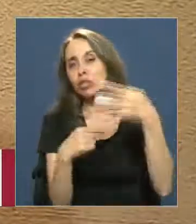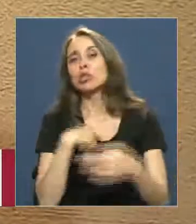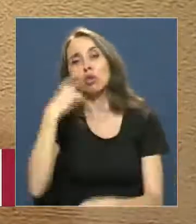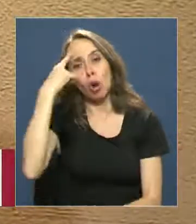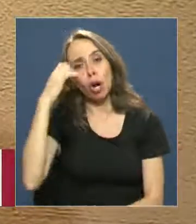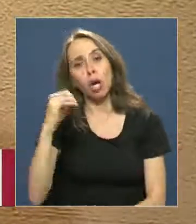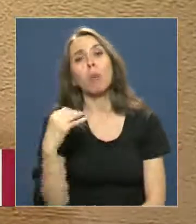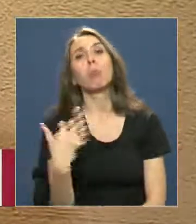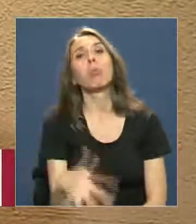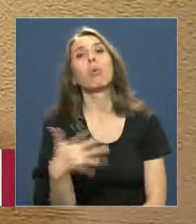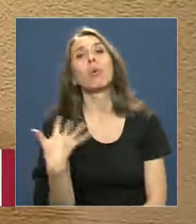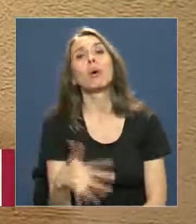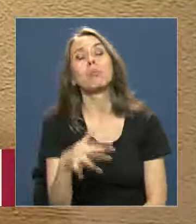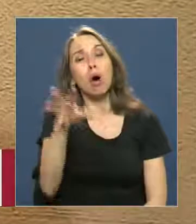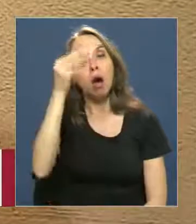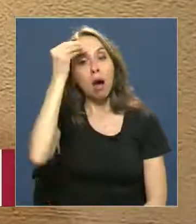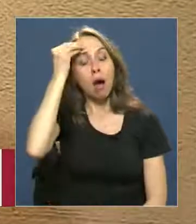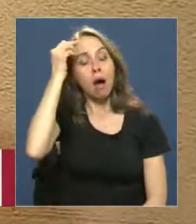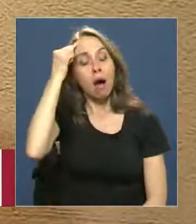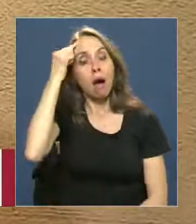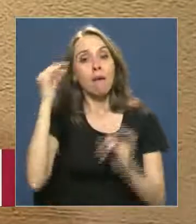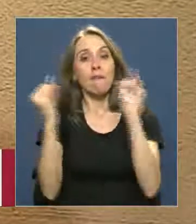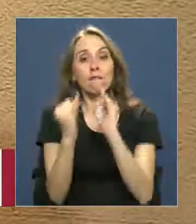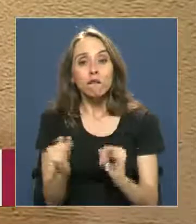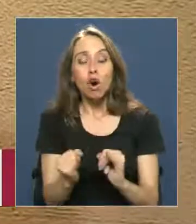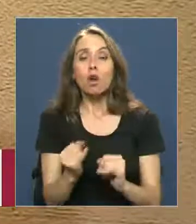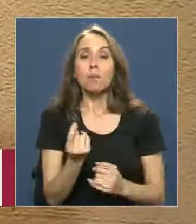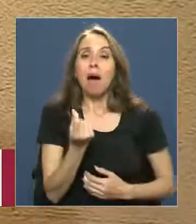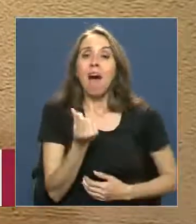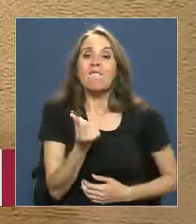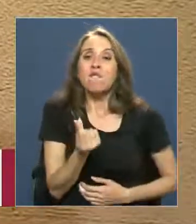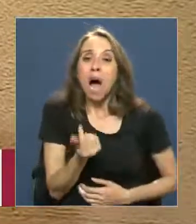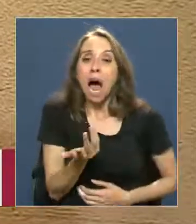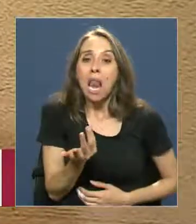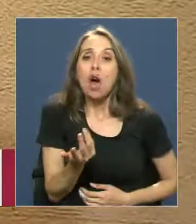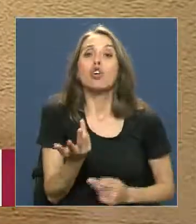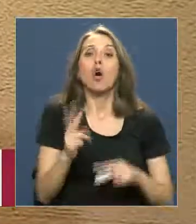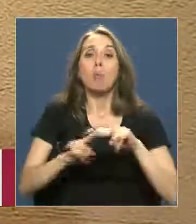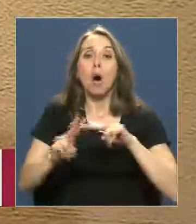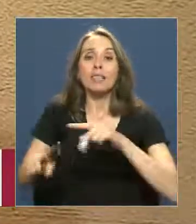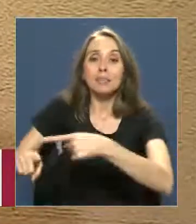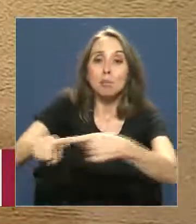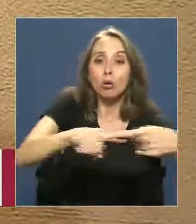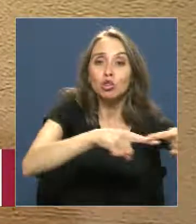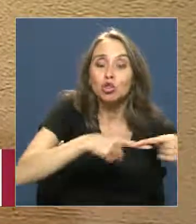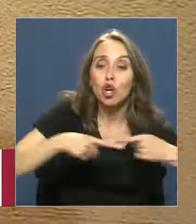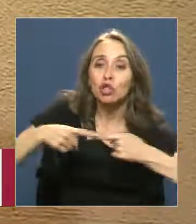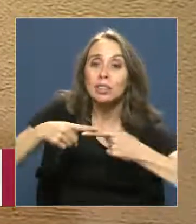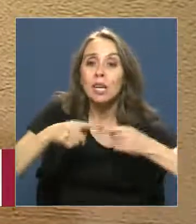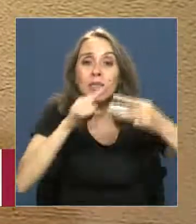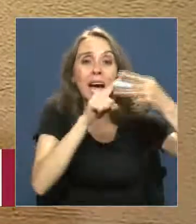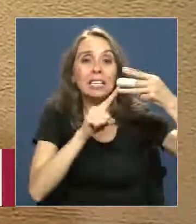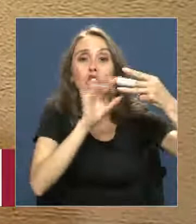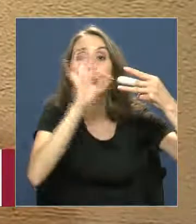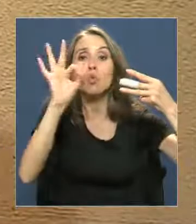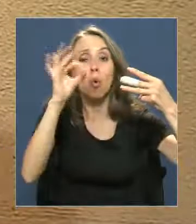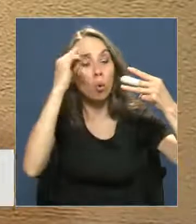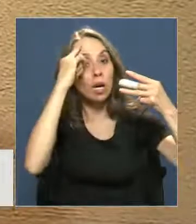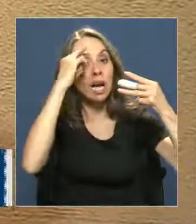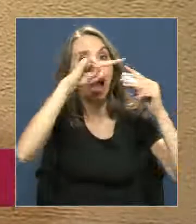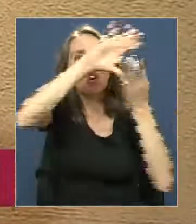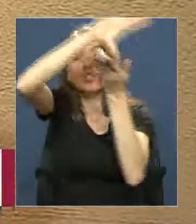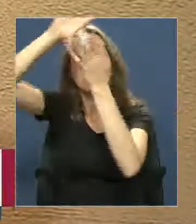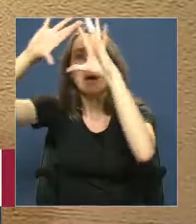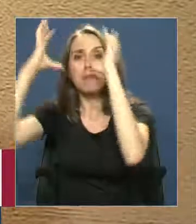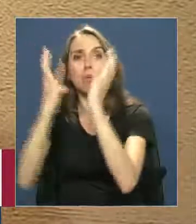muy importante tener presente que la forma, los valores y la manera de construir sociedad no están inspiradas nunca en ningún lugar del